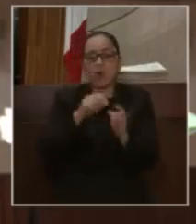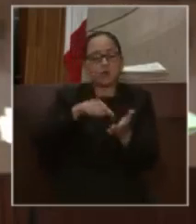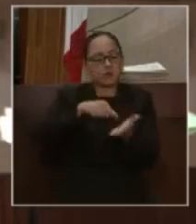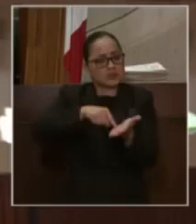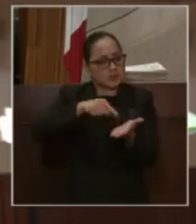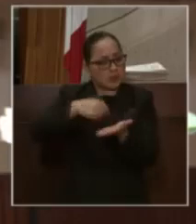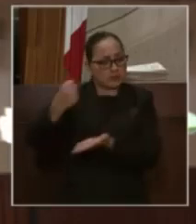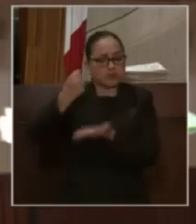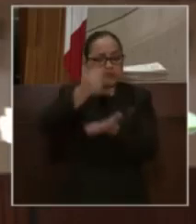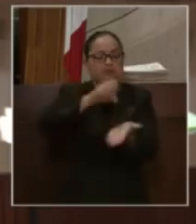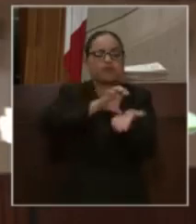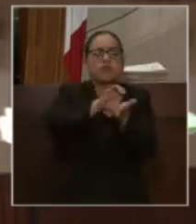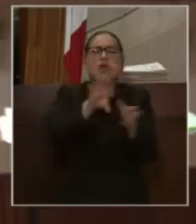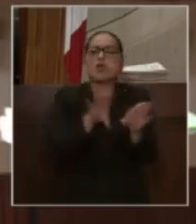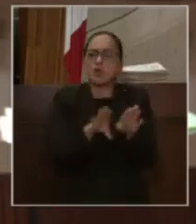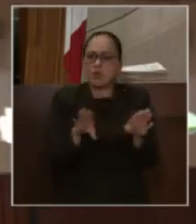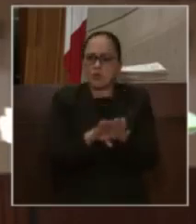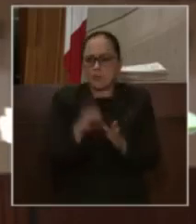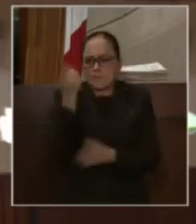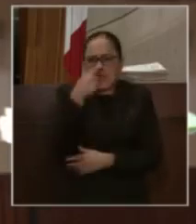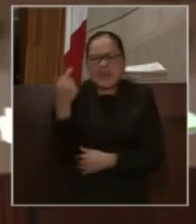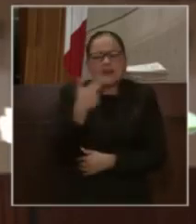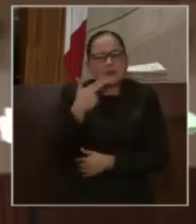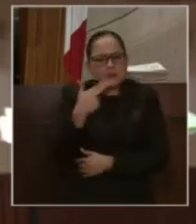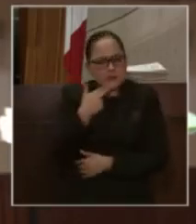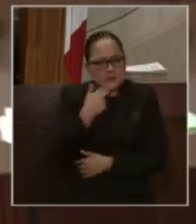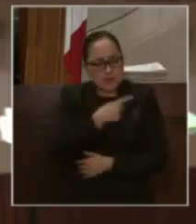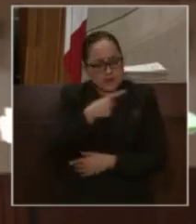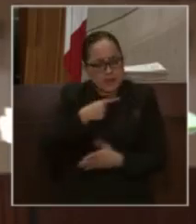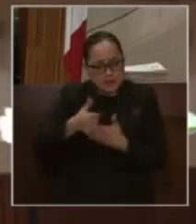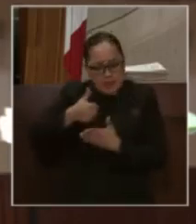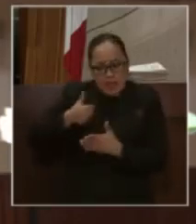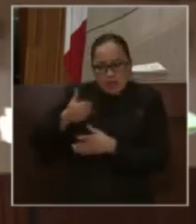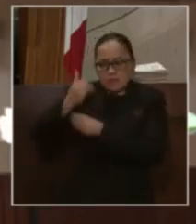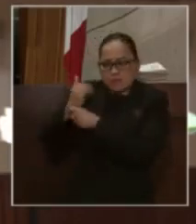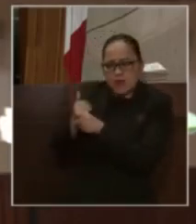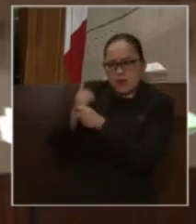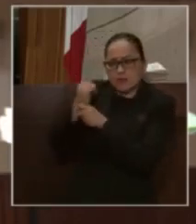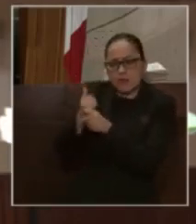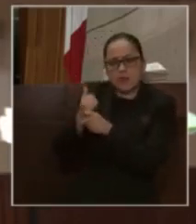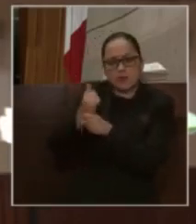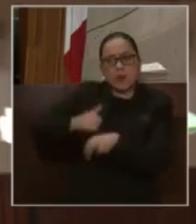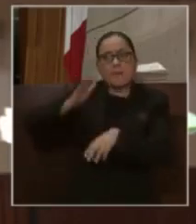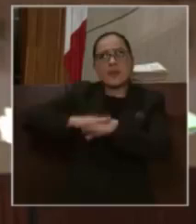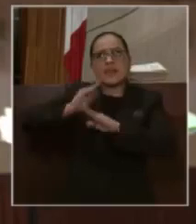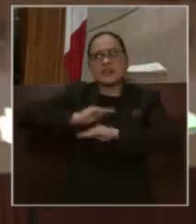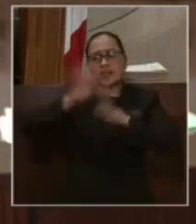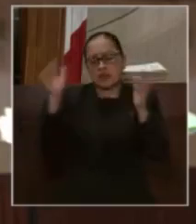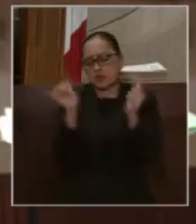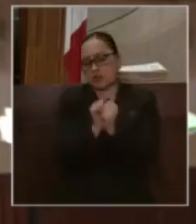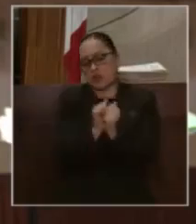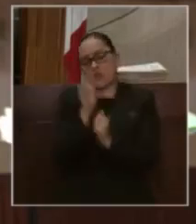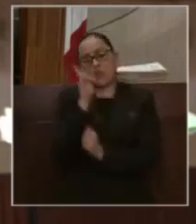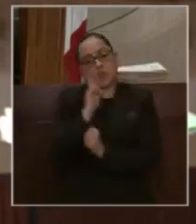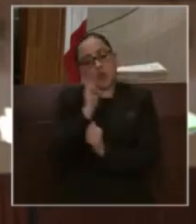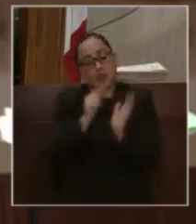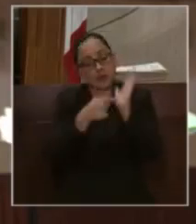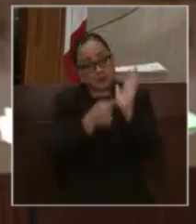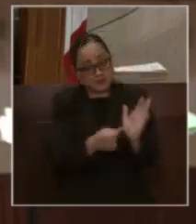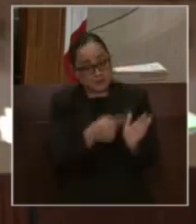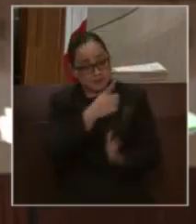del financiamiento, lo cual alcanza a despejar obstáculos o barreras que le impidan la